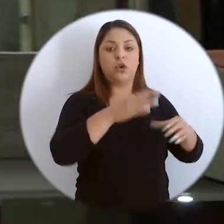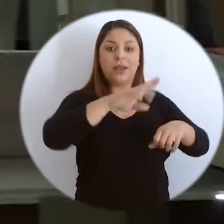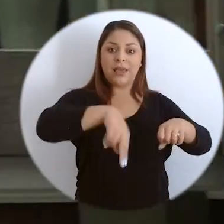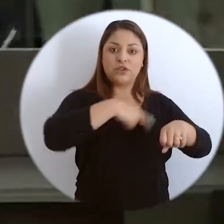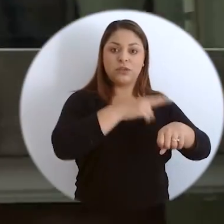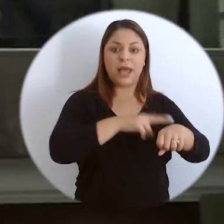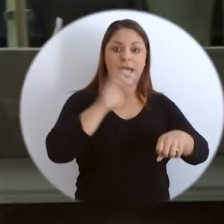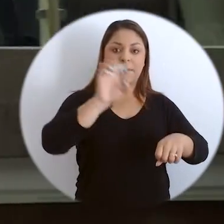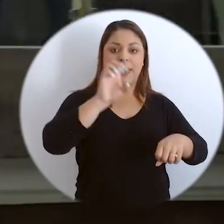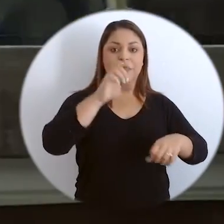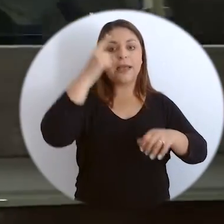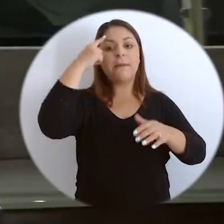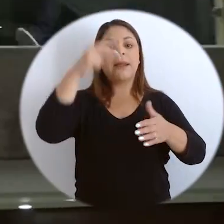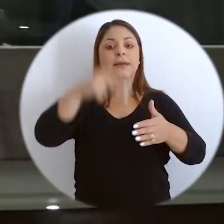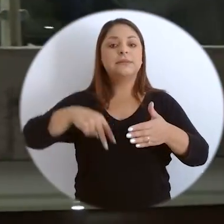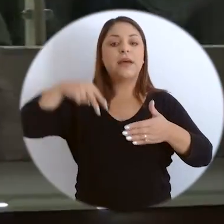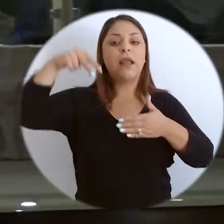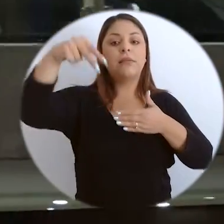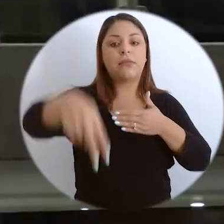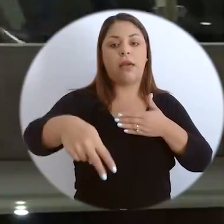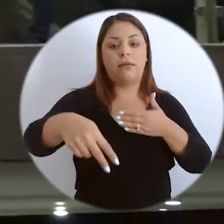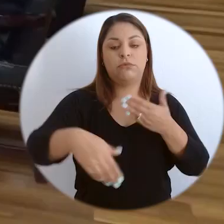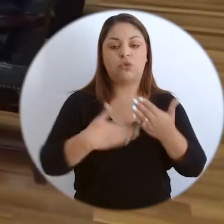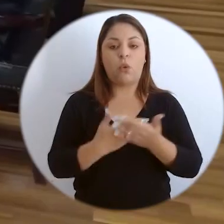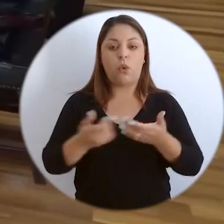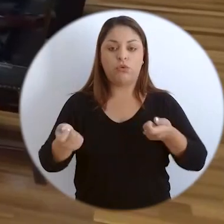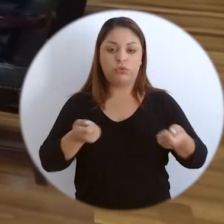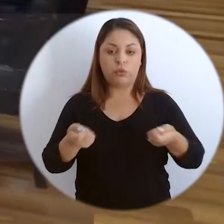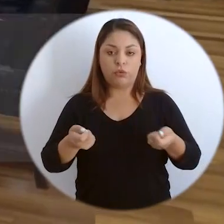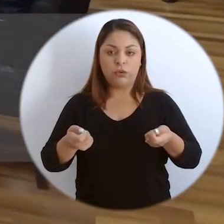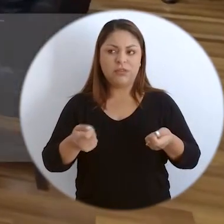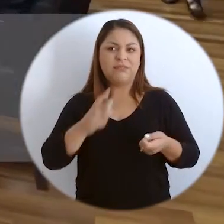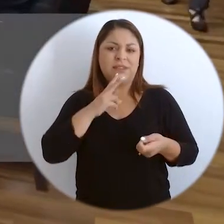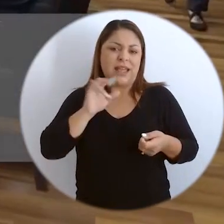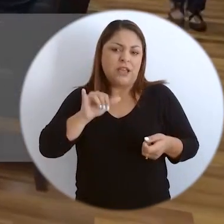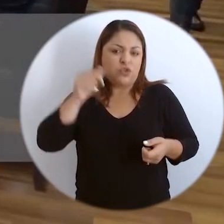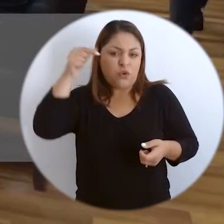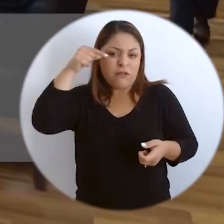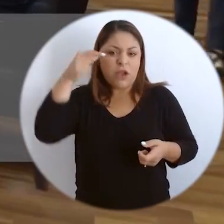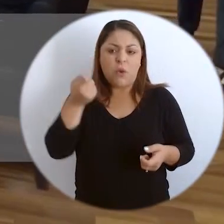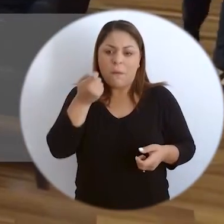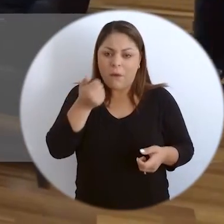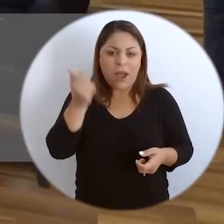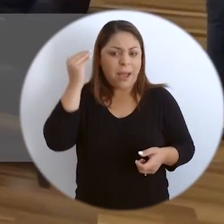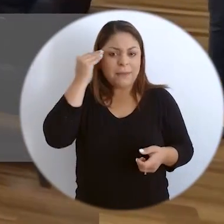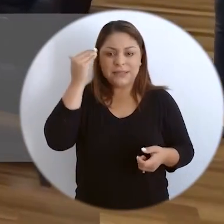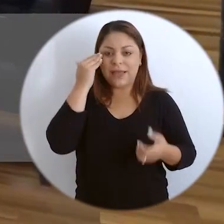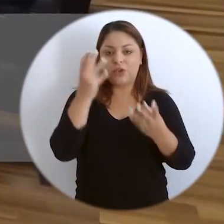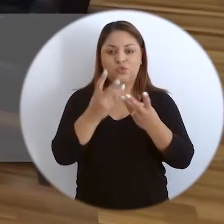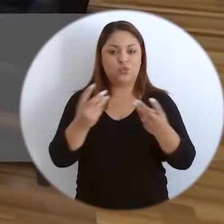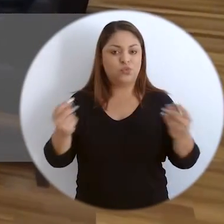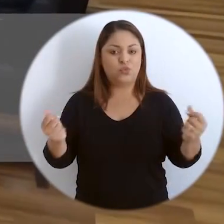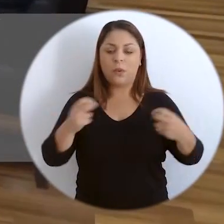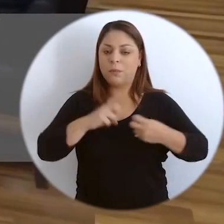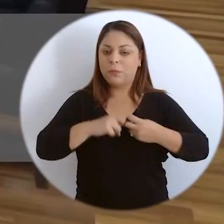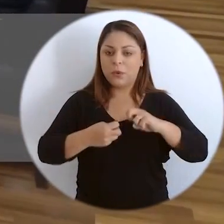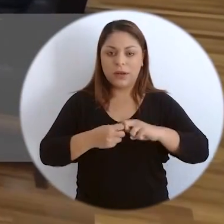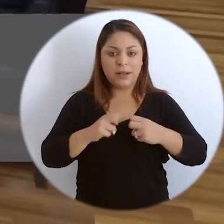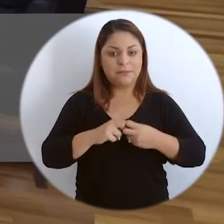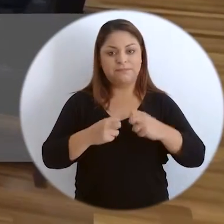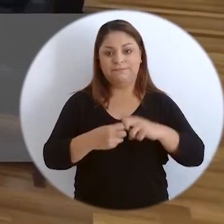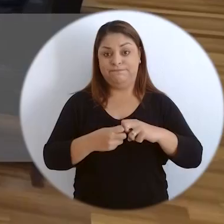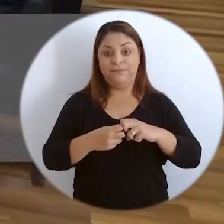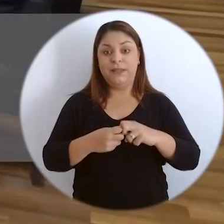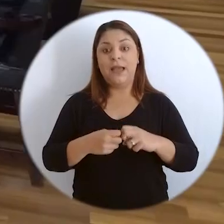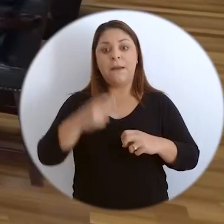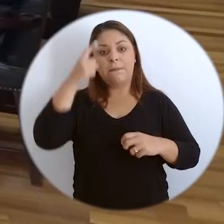una vez que él lo remueve, la prensa lo que nos ha mostrado es que él estuvo hasta involucrado, ¿verdad?, en las decisiones por las cuales él lo remueve